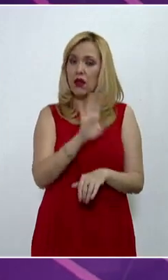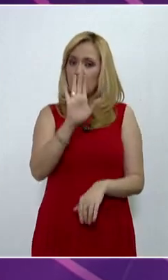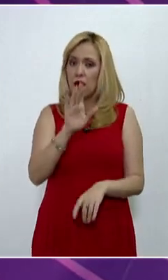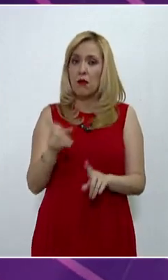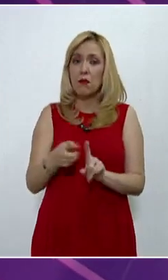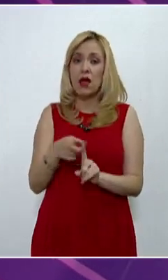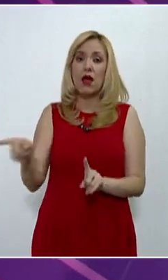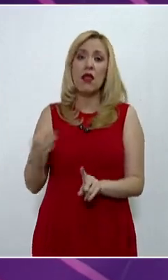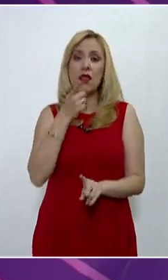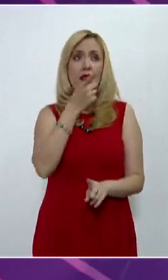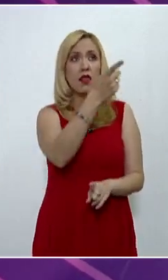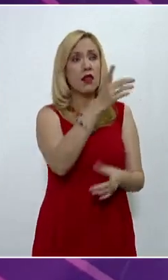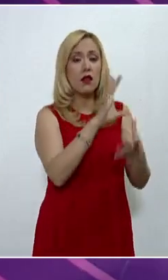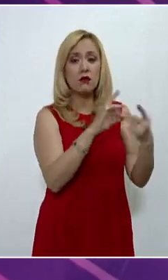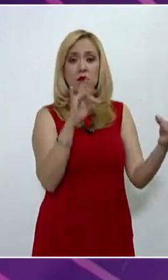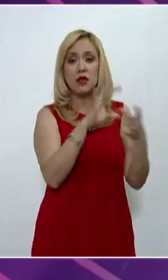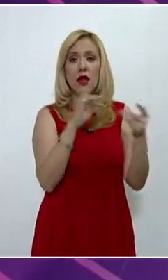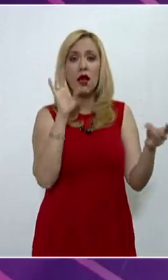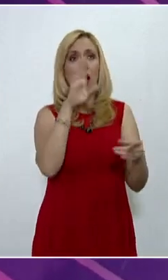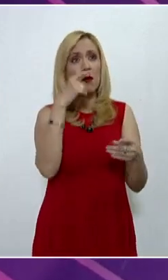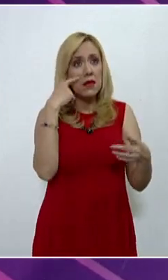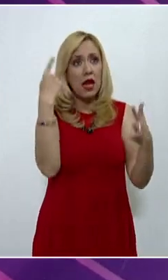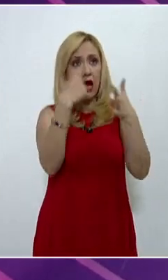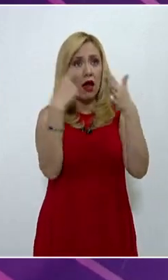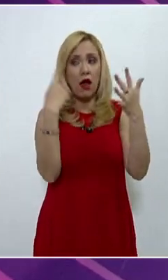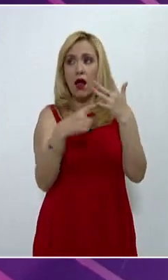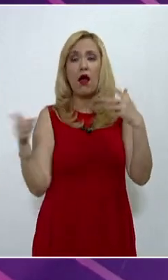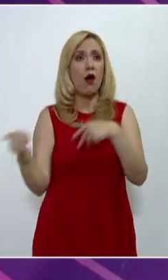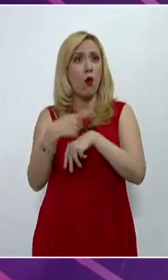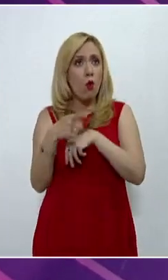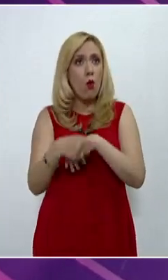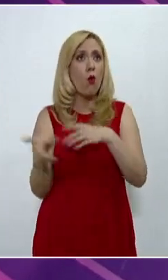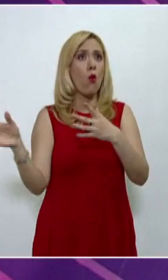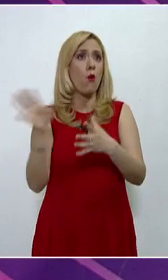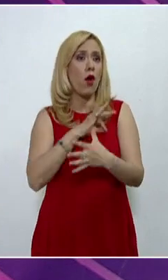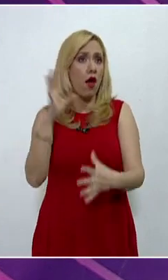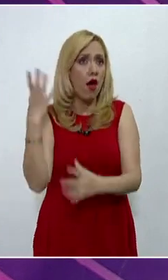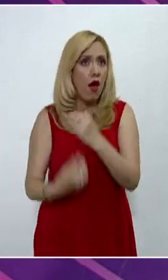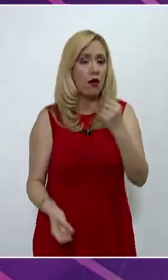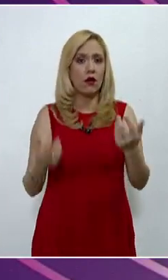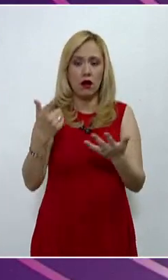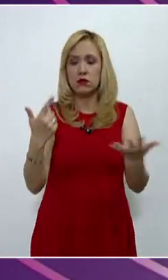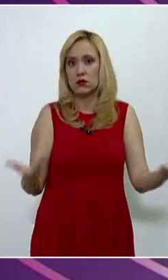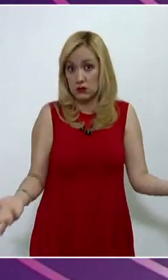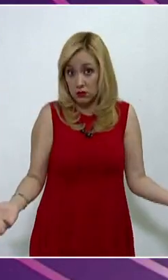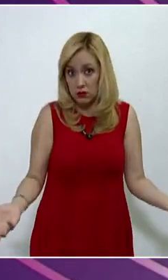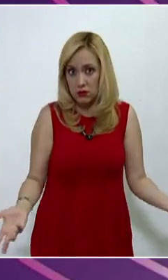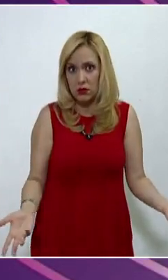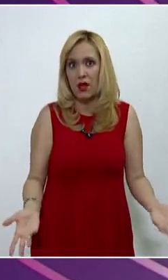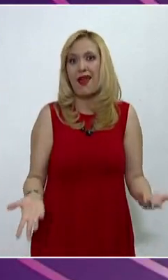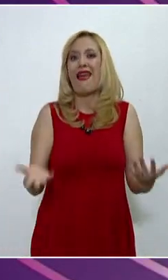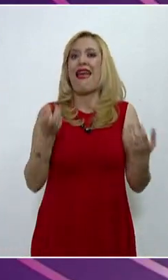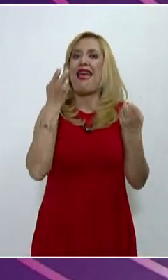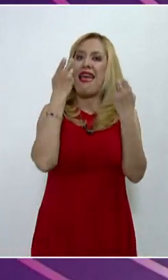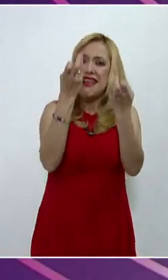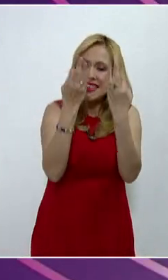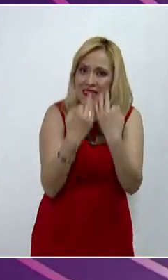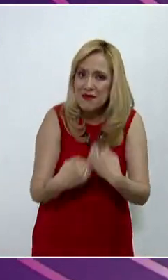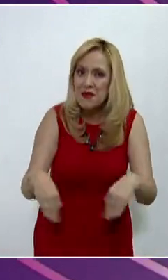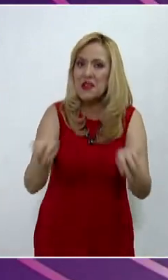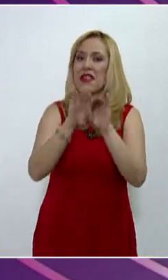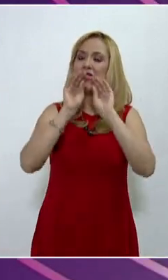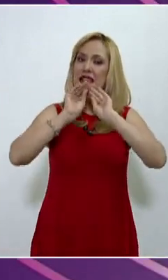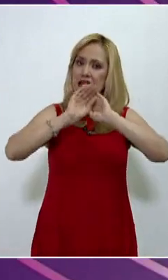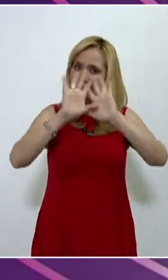y fundadas para que la persona quede en la cárcel de manera preventiva o no. Yo creo que eso es muy importante acotar, ¿no? Aclarar, porque sí,